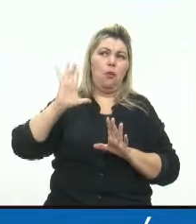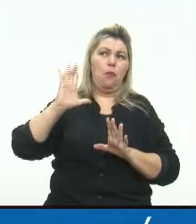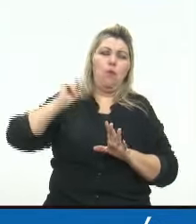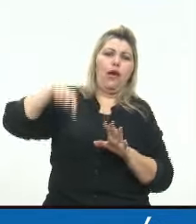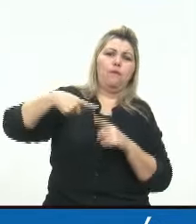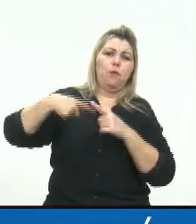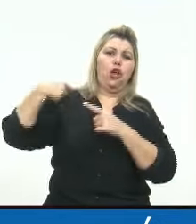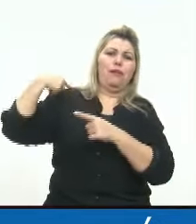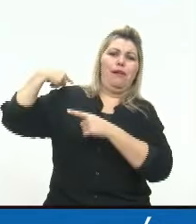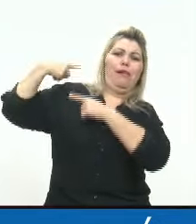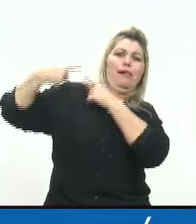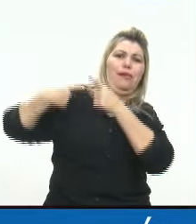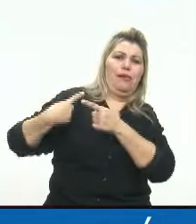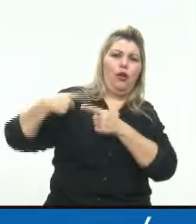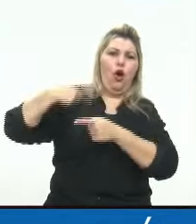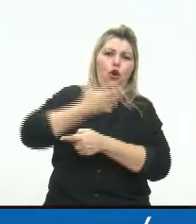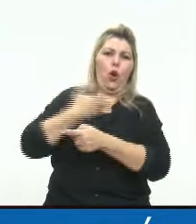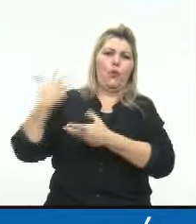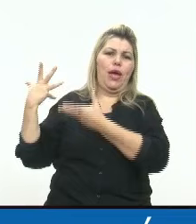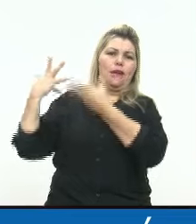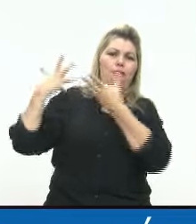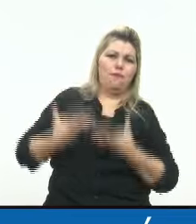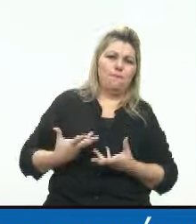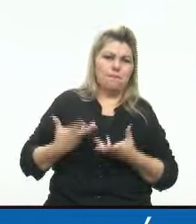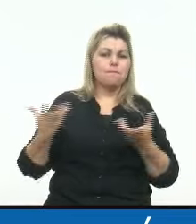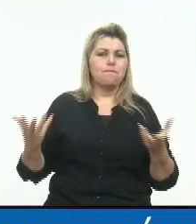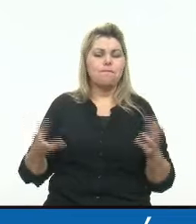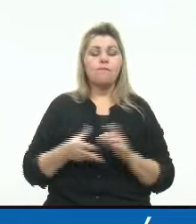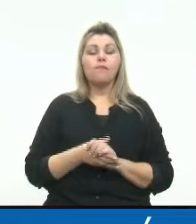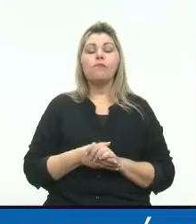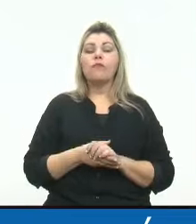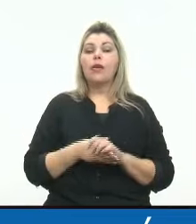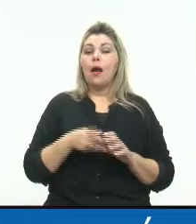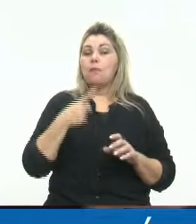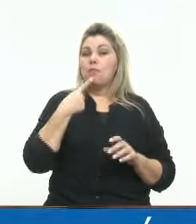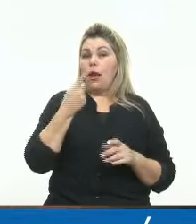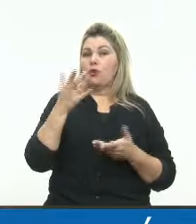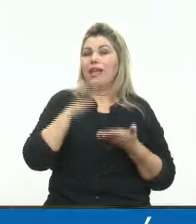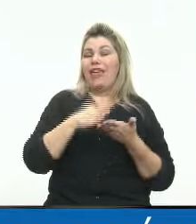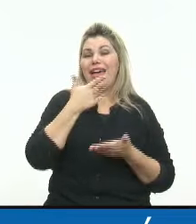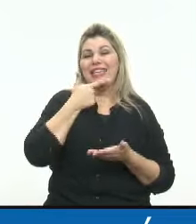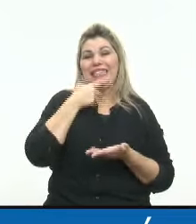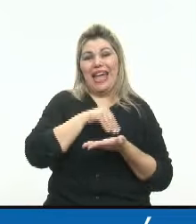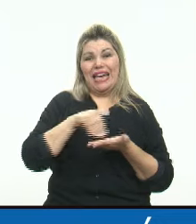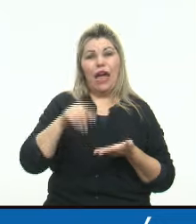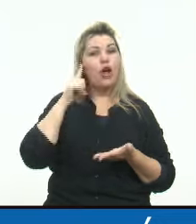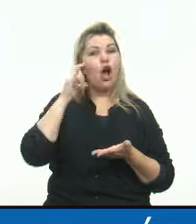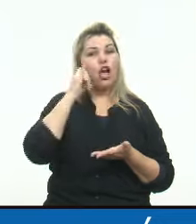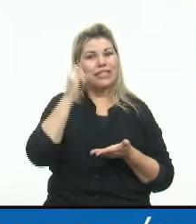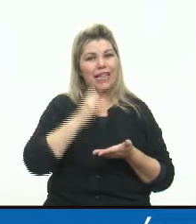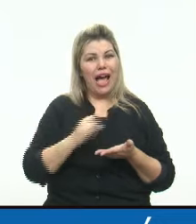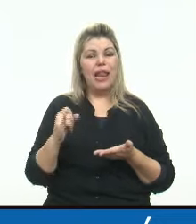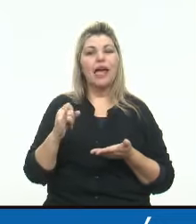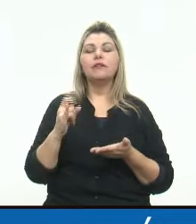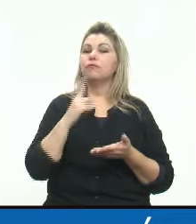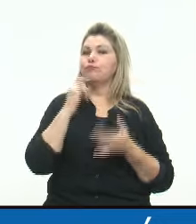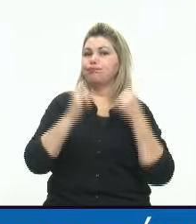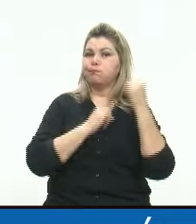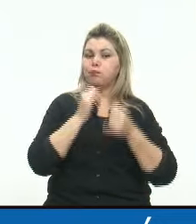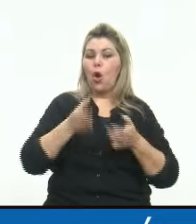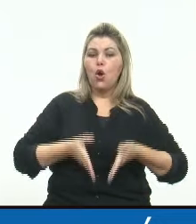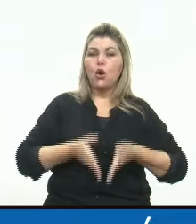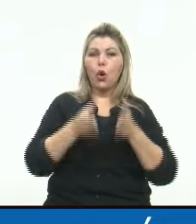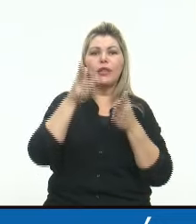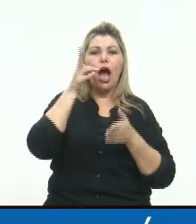Pasando a las preguntas de la senadora González con respecto a obras viales, es lo que acabo de comentar. La Ruta